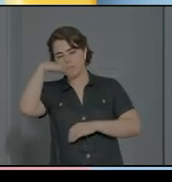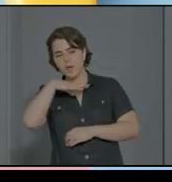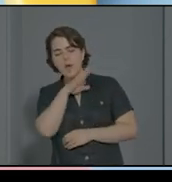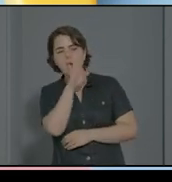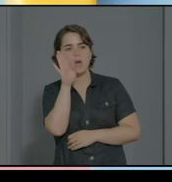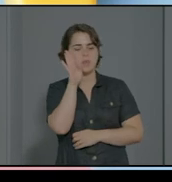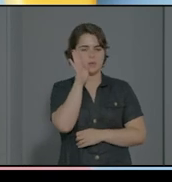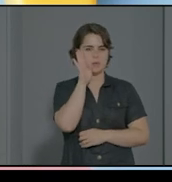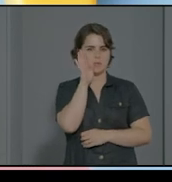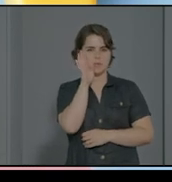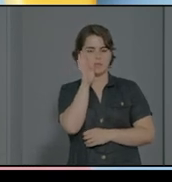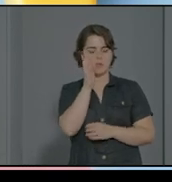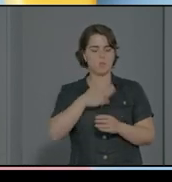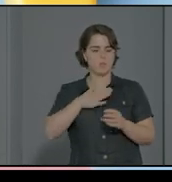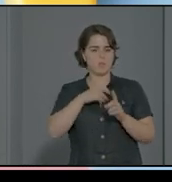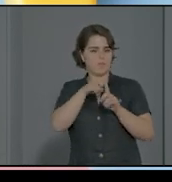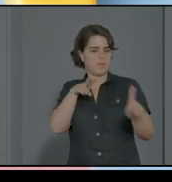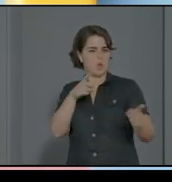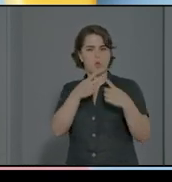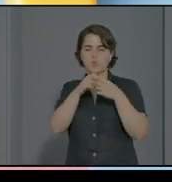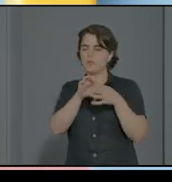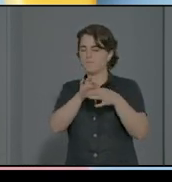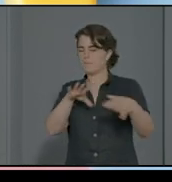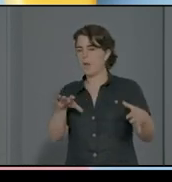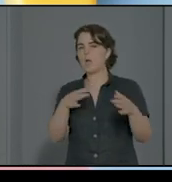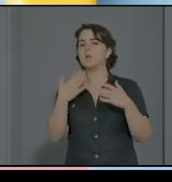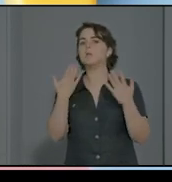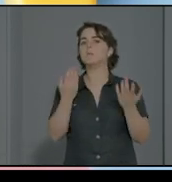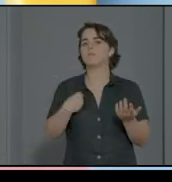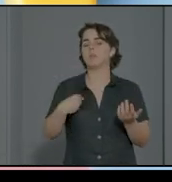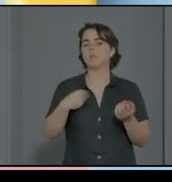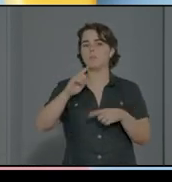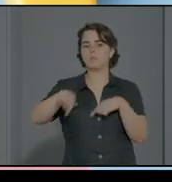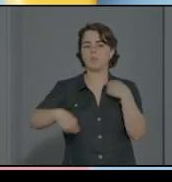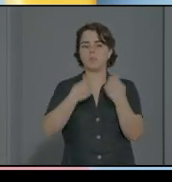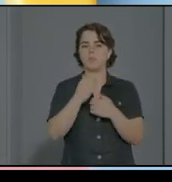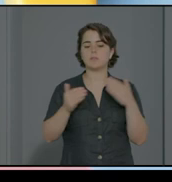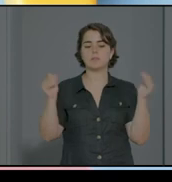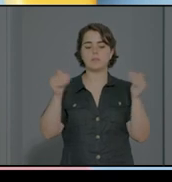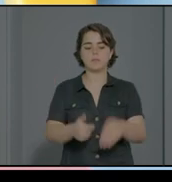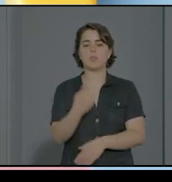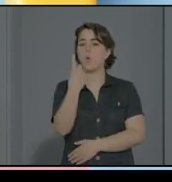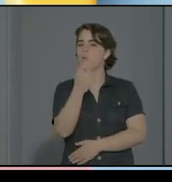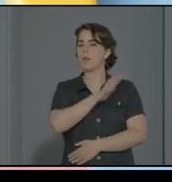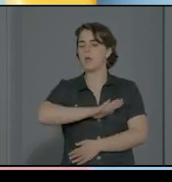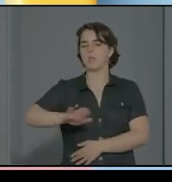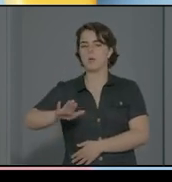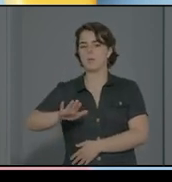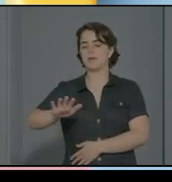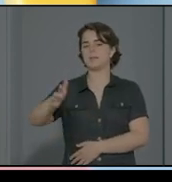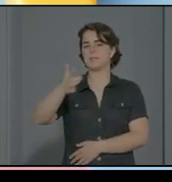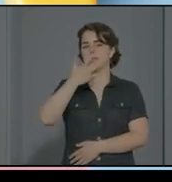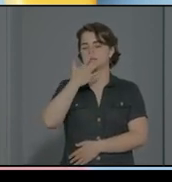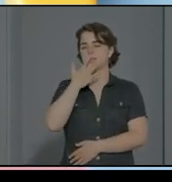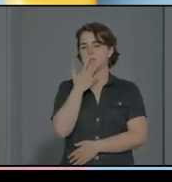mi visión. Sin embargo, lo que podemos ver es que después de una sola intervención, cuando se entrevistan otra